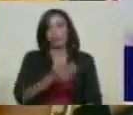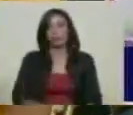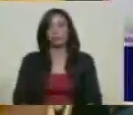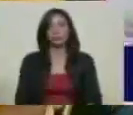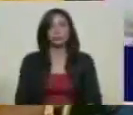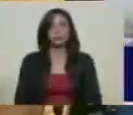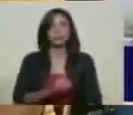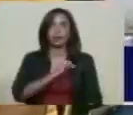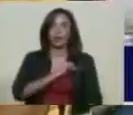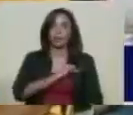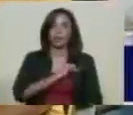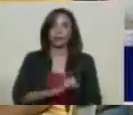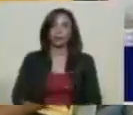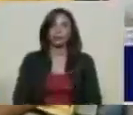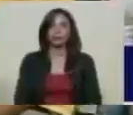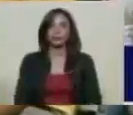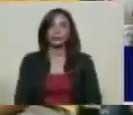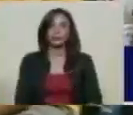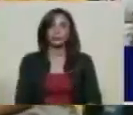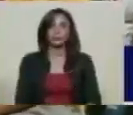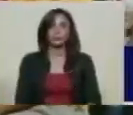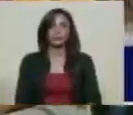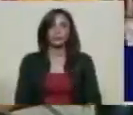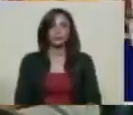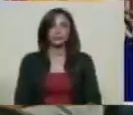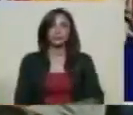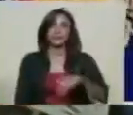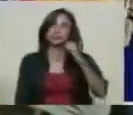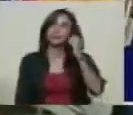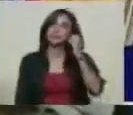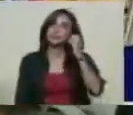Les voy a mandar por secretaría,